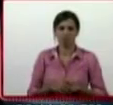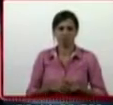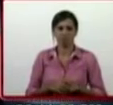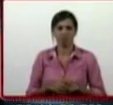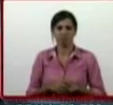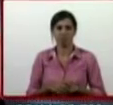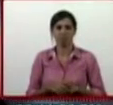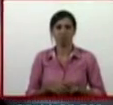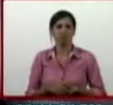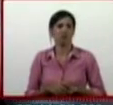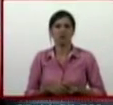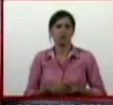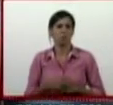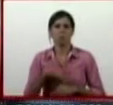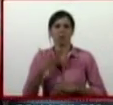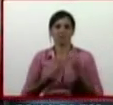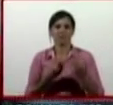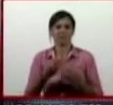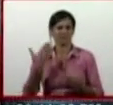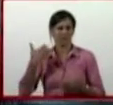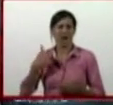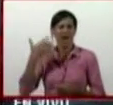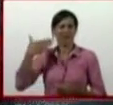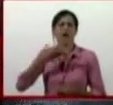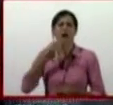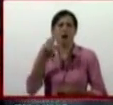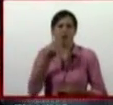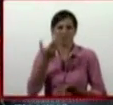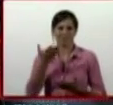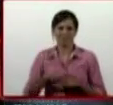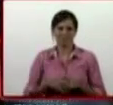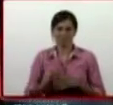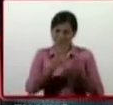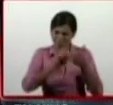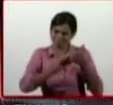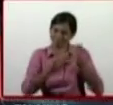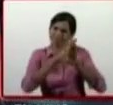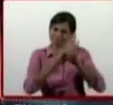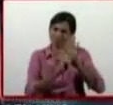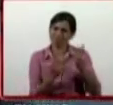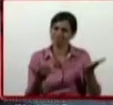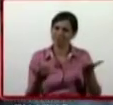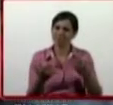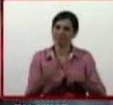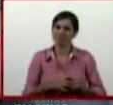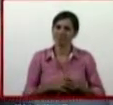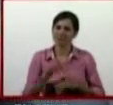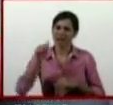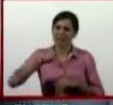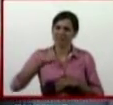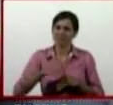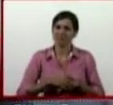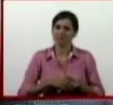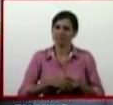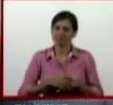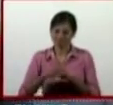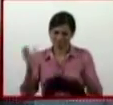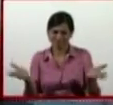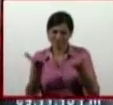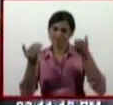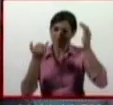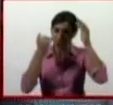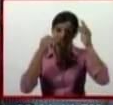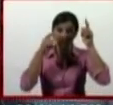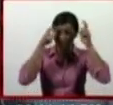esquina, nos decía. Nosotros éramos muy jovencitos, éramos constituyentes. Y aquí, por impulso del comandante supremo